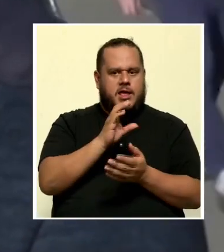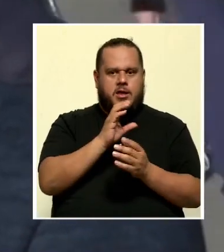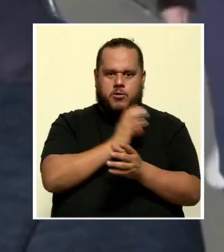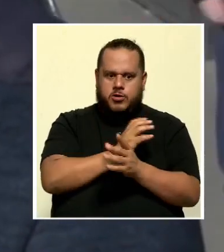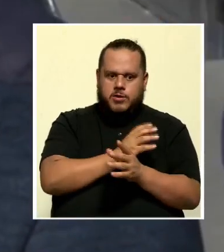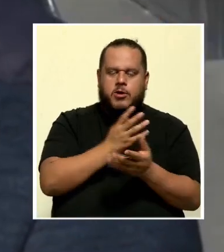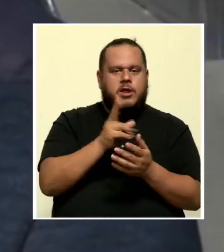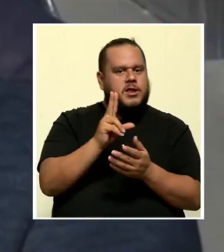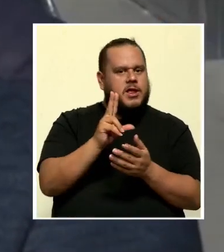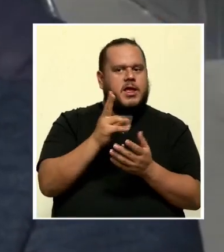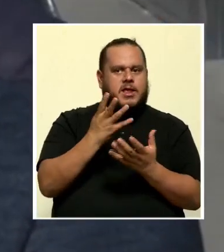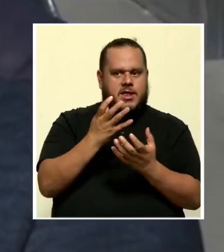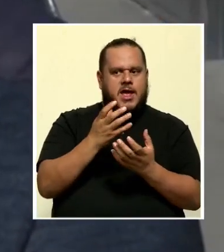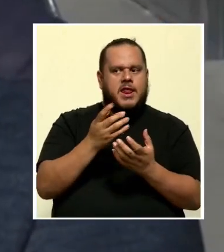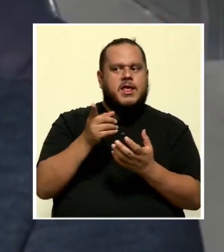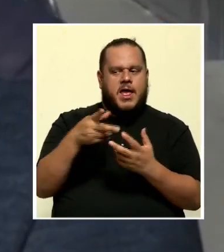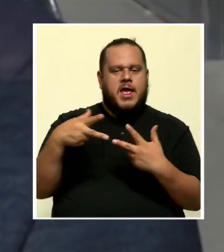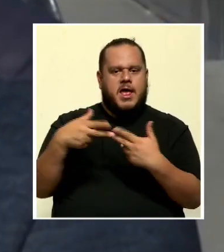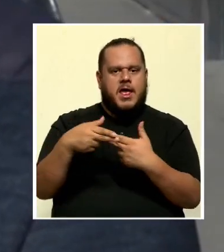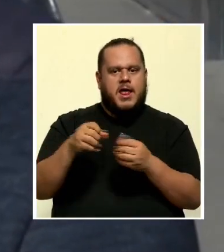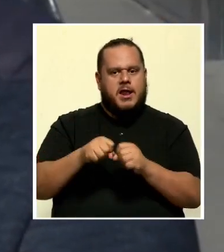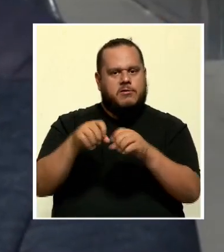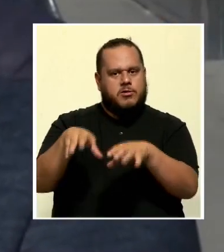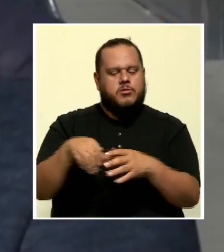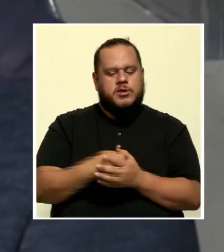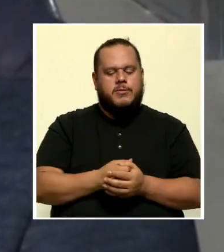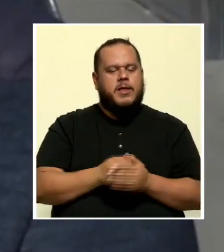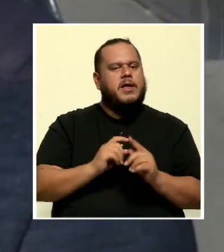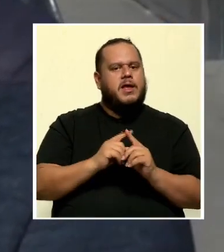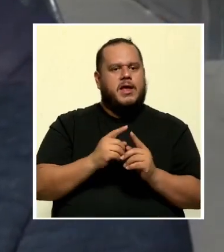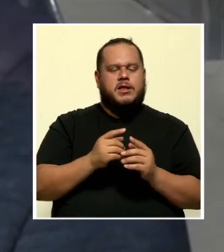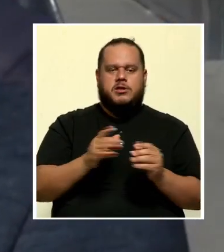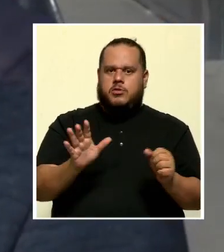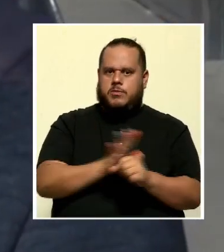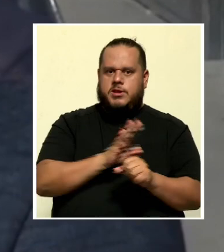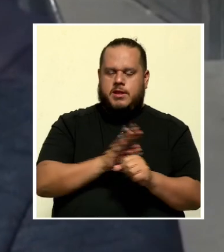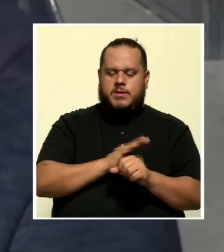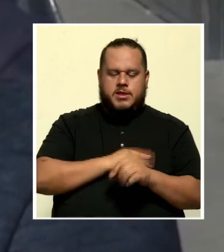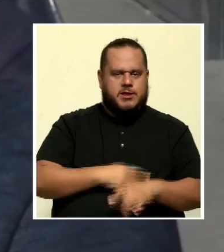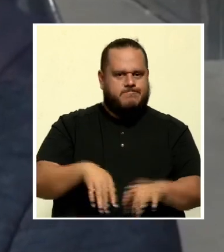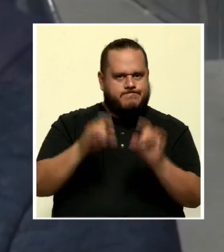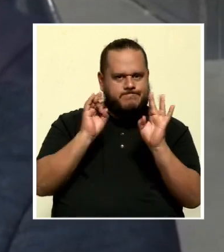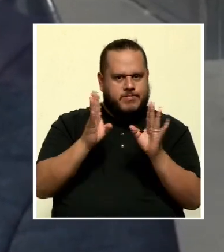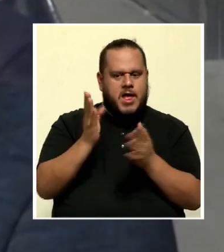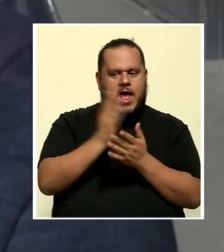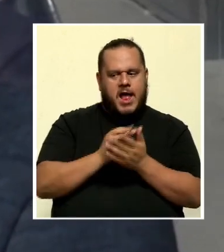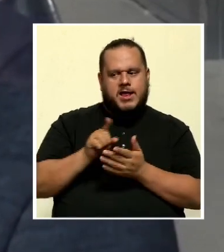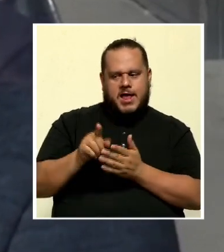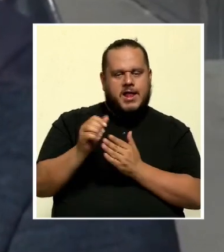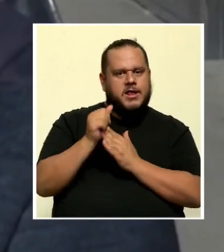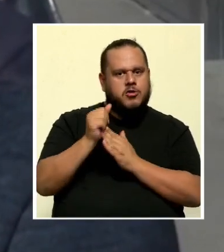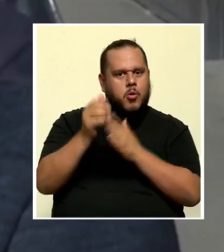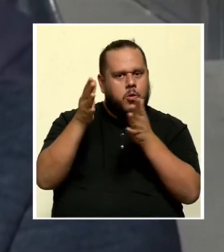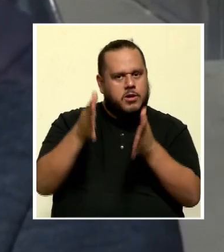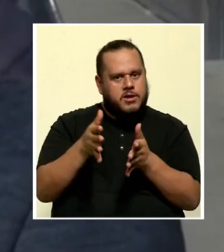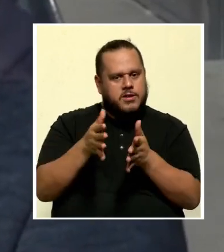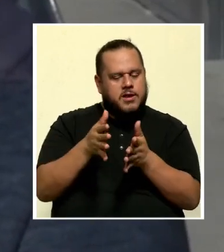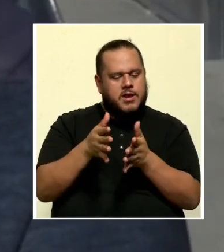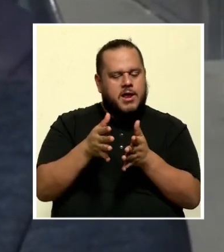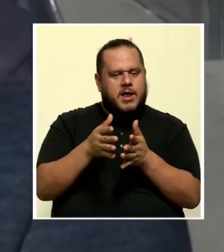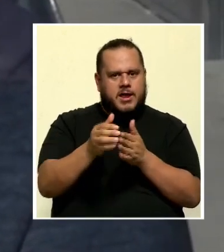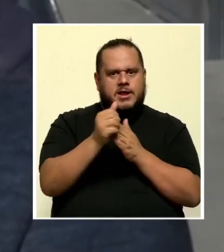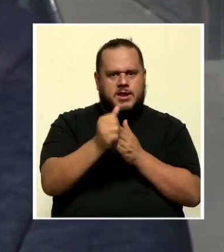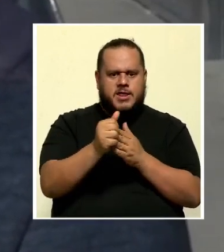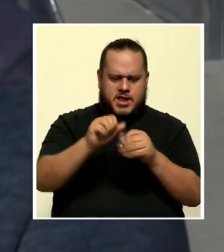carrera, según la encuesta. Creo que es absolutamente repugnante que alguien que se supone que es un líder, lidere rompiendo sus